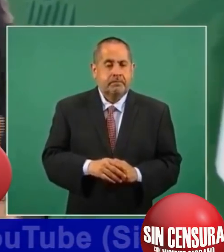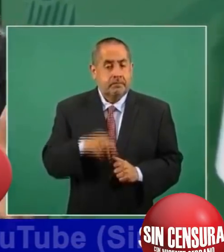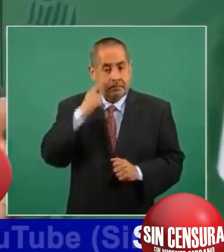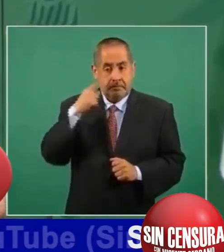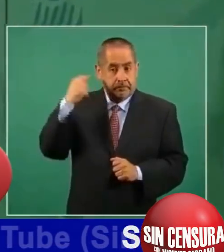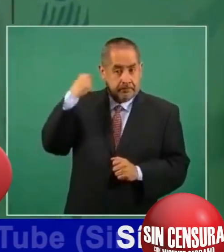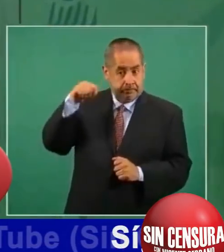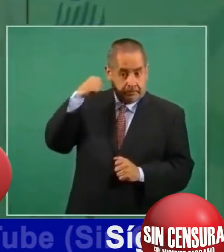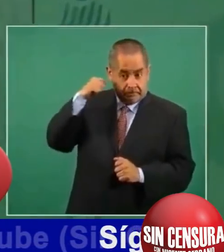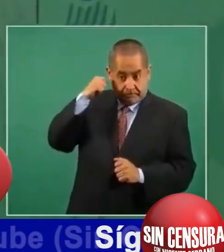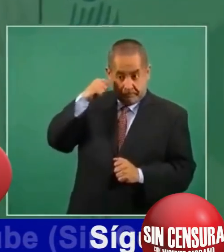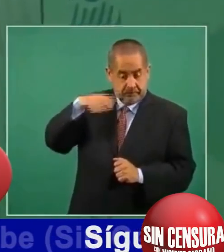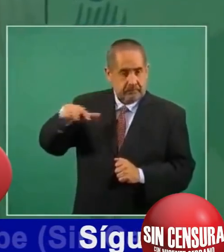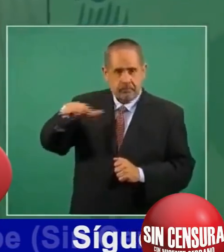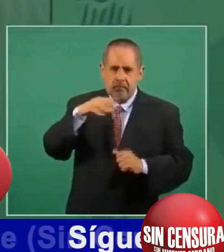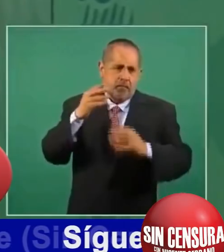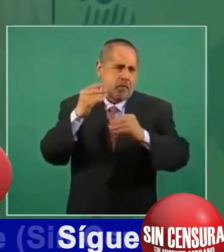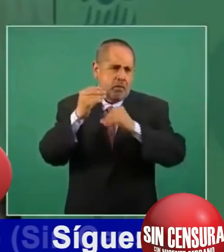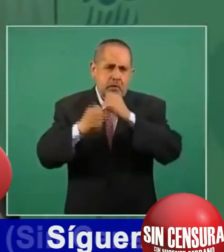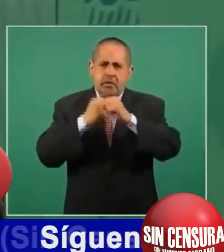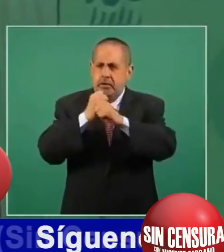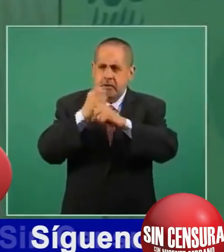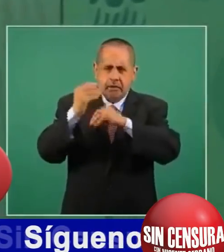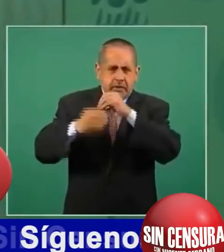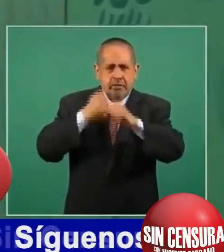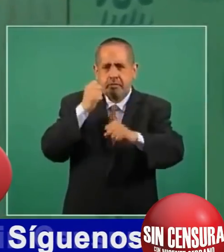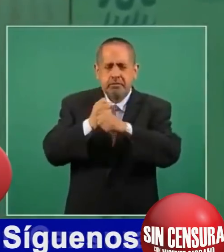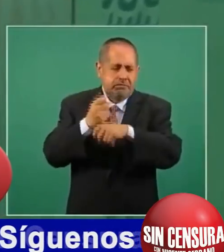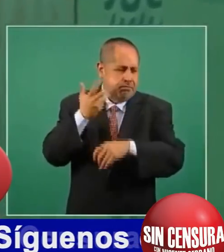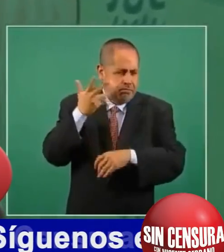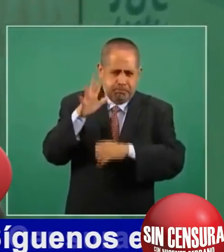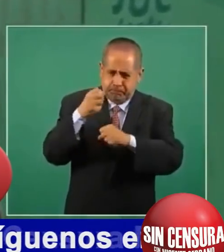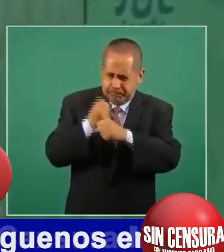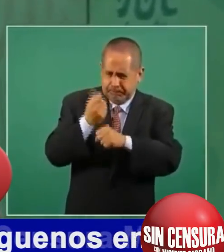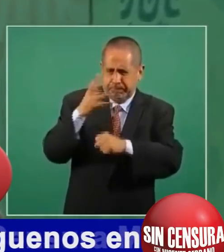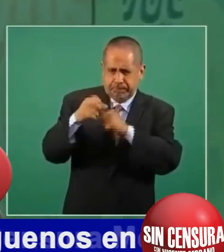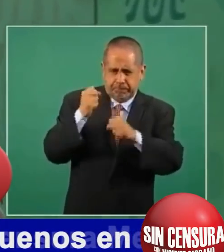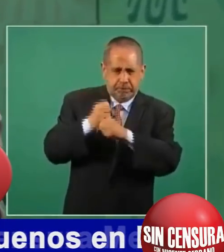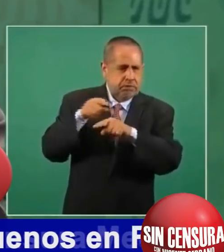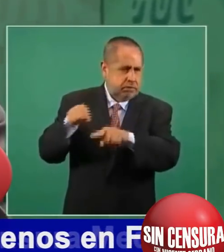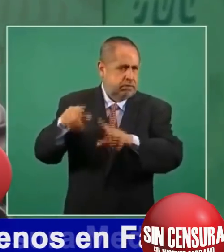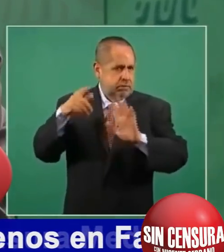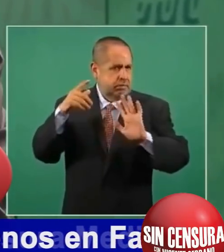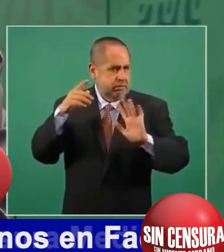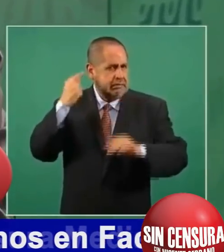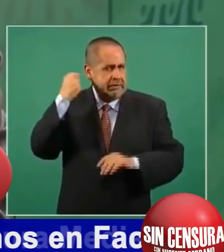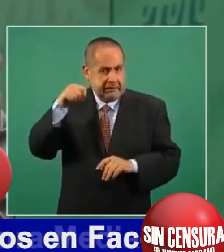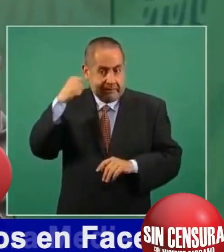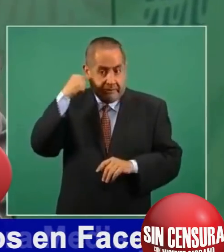Tabasco durante mucho tiempo, décadas, era de los estados